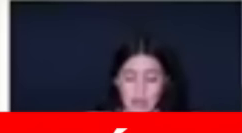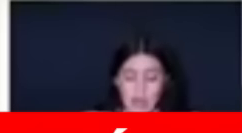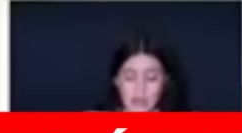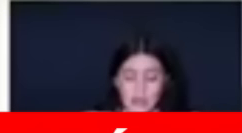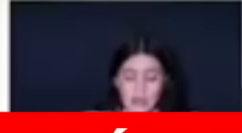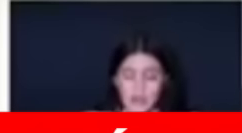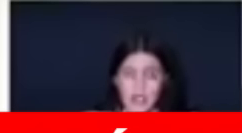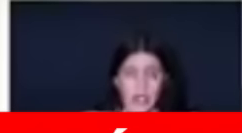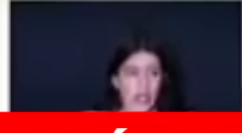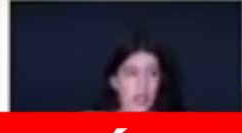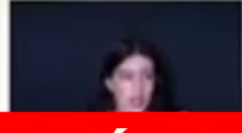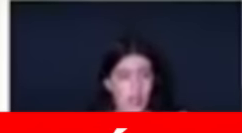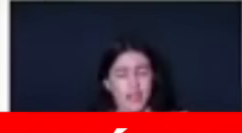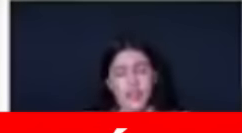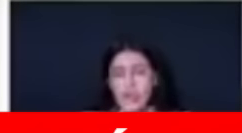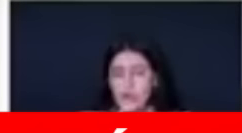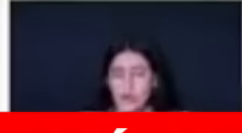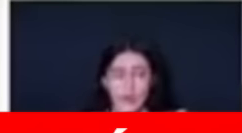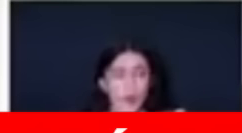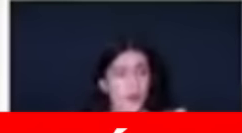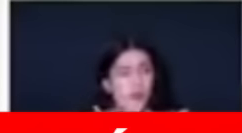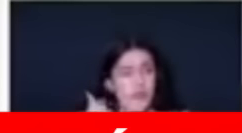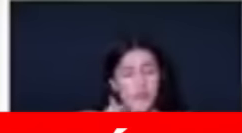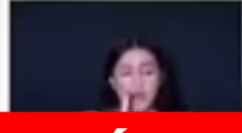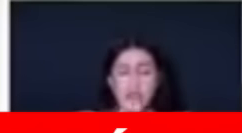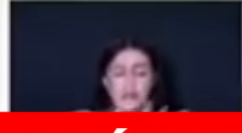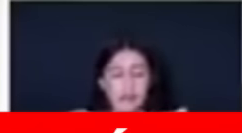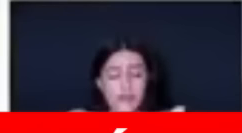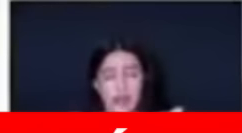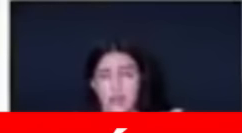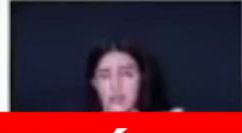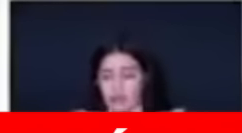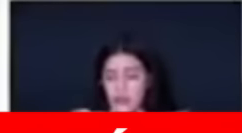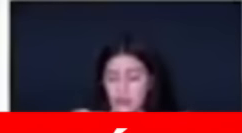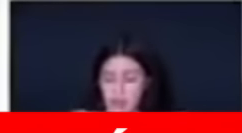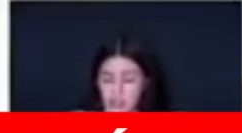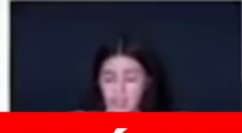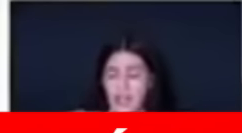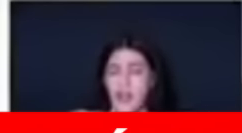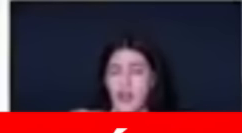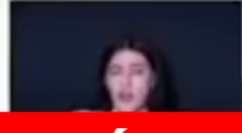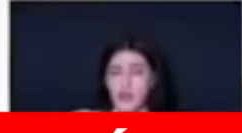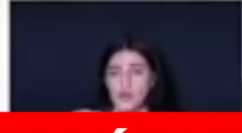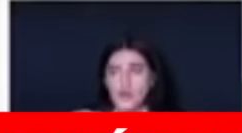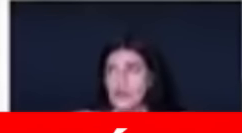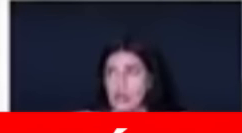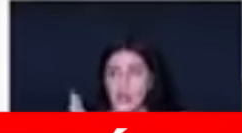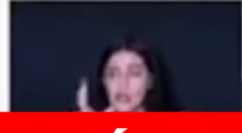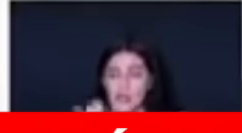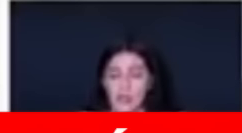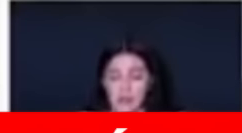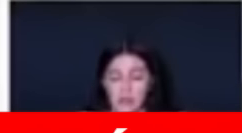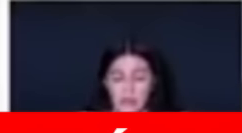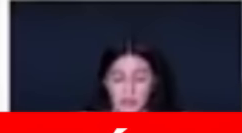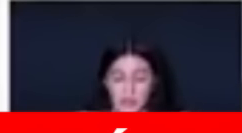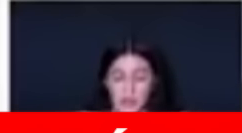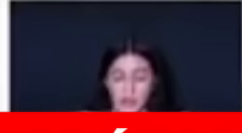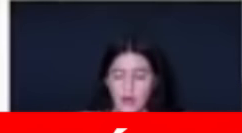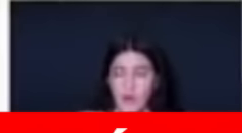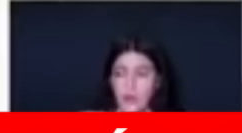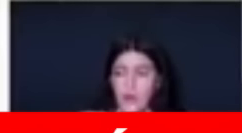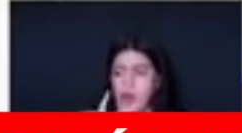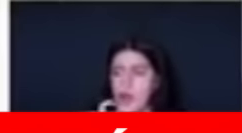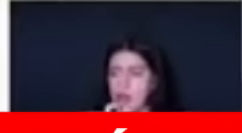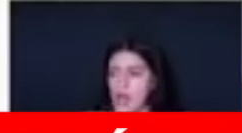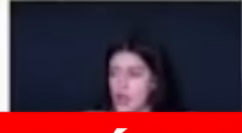la extorsión, no podemos normalizar que sean los cárteles quienes administren el agua en el